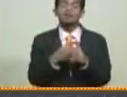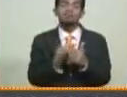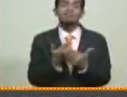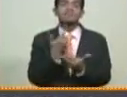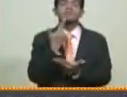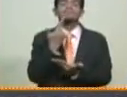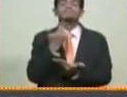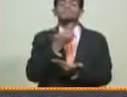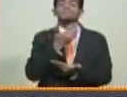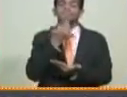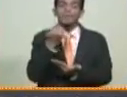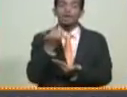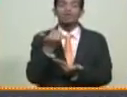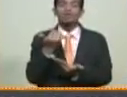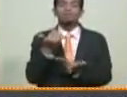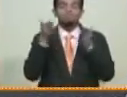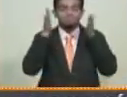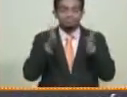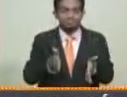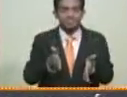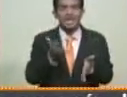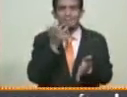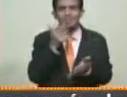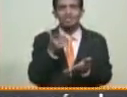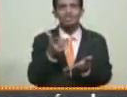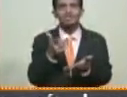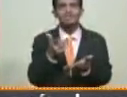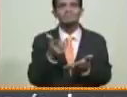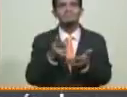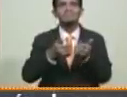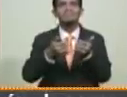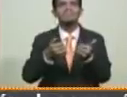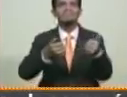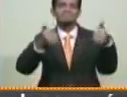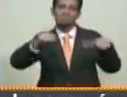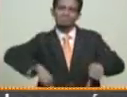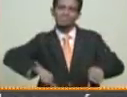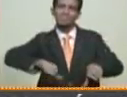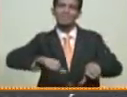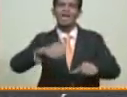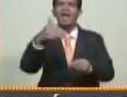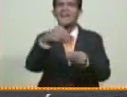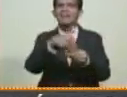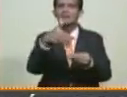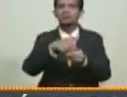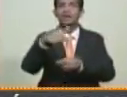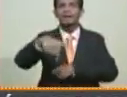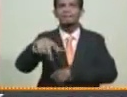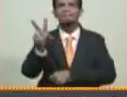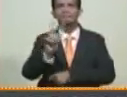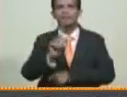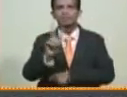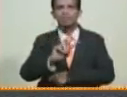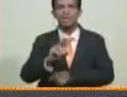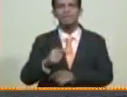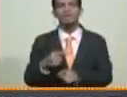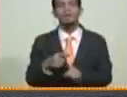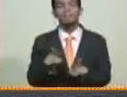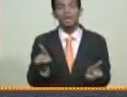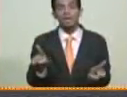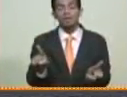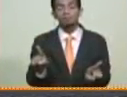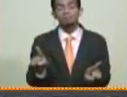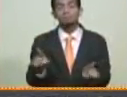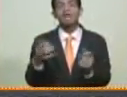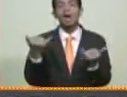país. Ah, porque el guión era deslegitimar las elecciones desde el principio. Bueno, ahora la